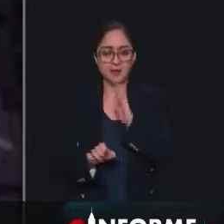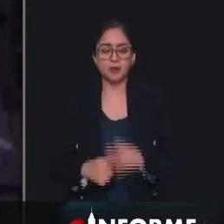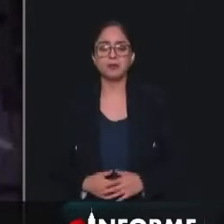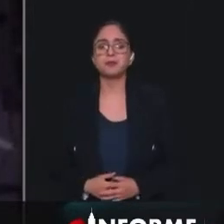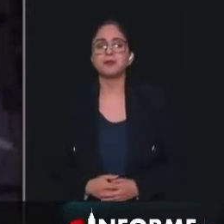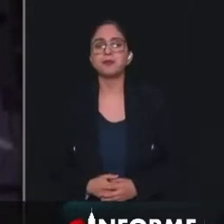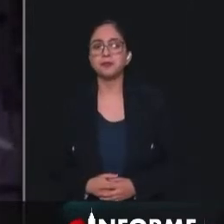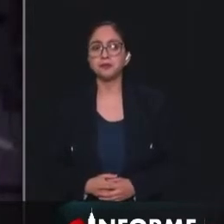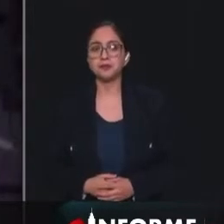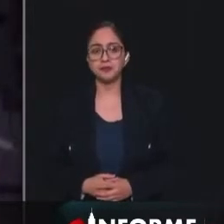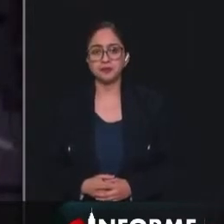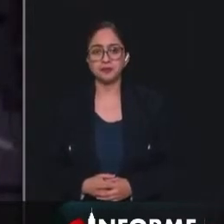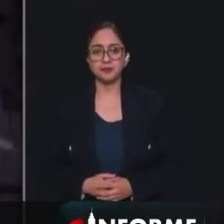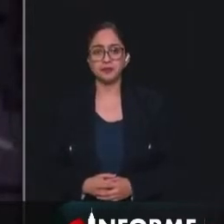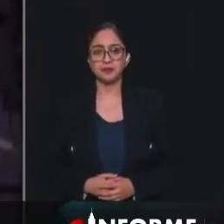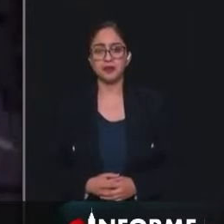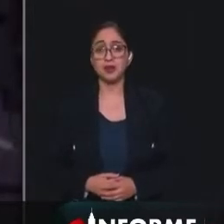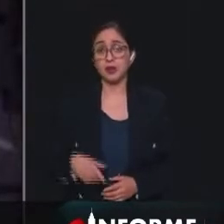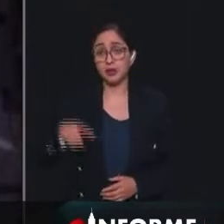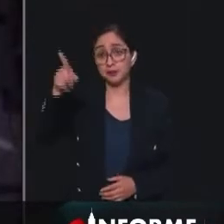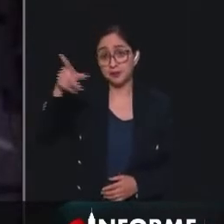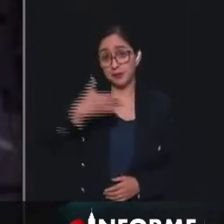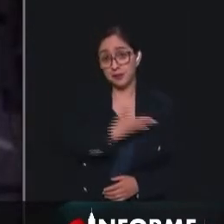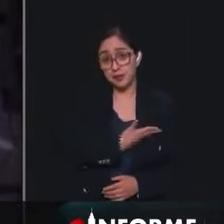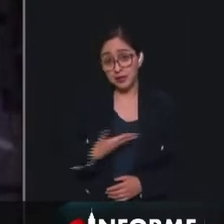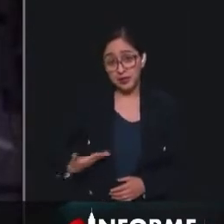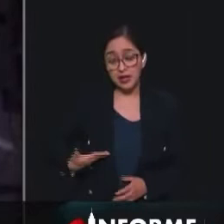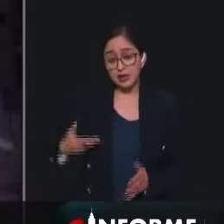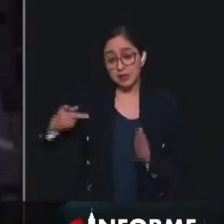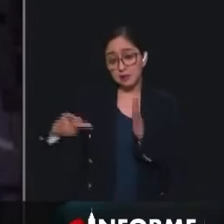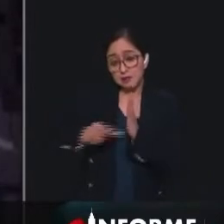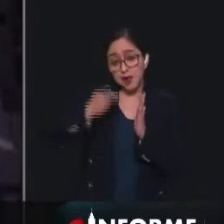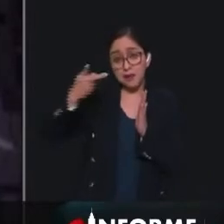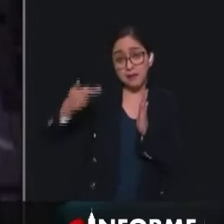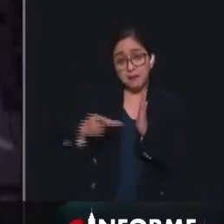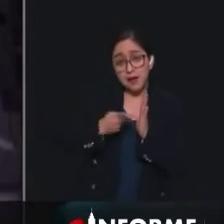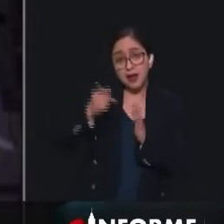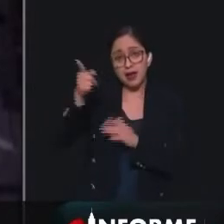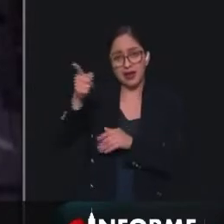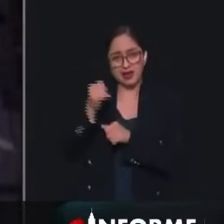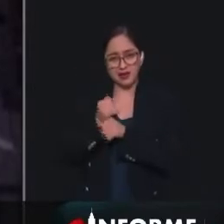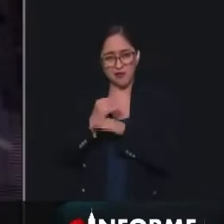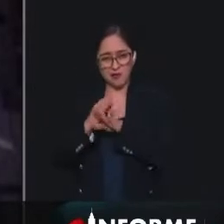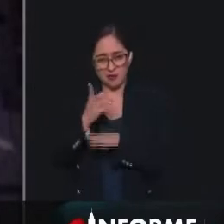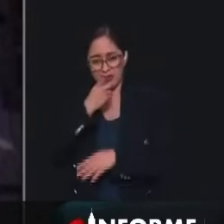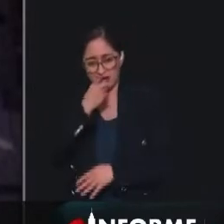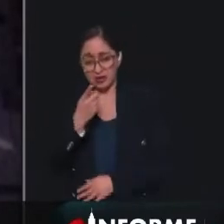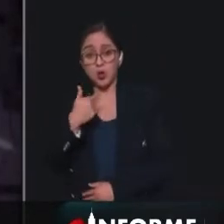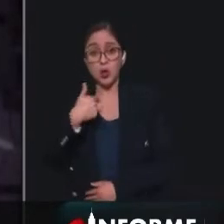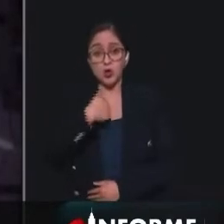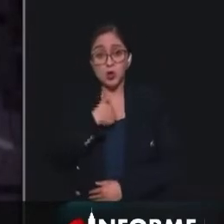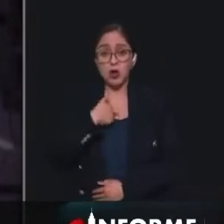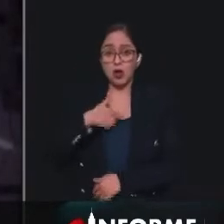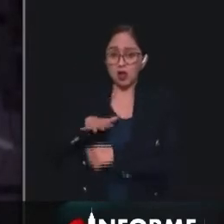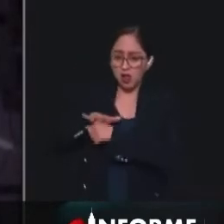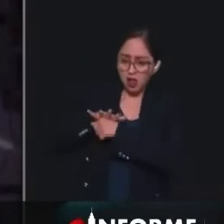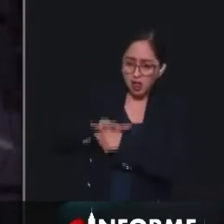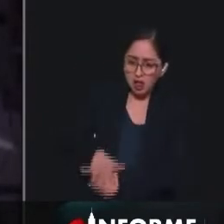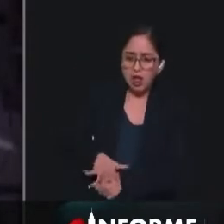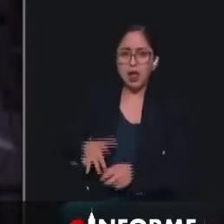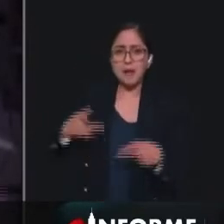El presidente está diciendo a cada rato, y hoy lo dijo en el informe, a mí no me interesa reprimir, no me interesa tener perseguidos